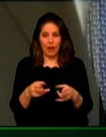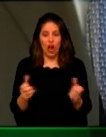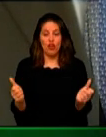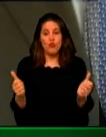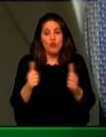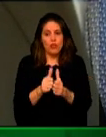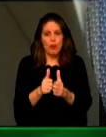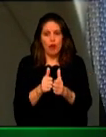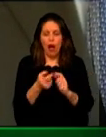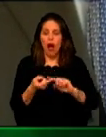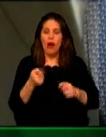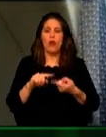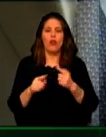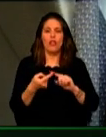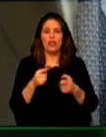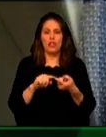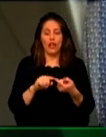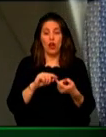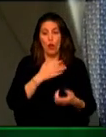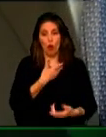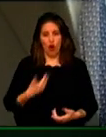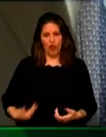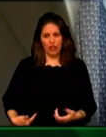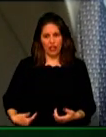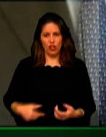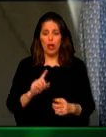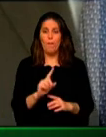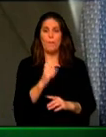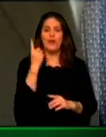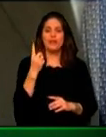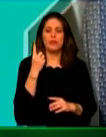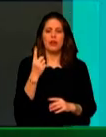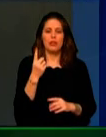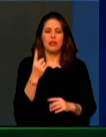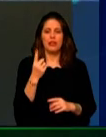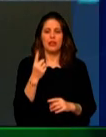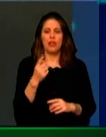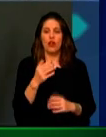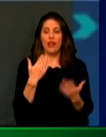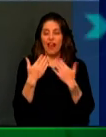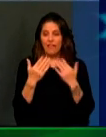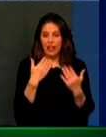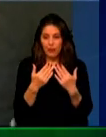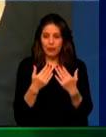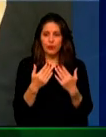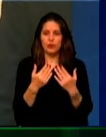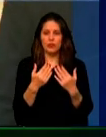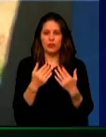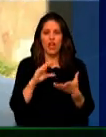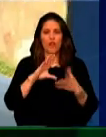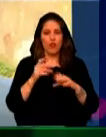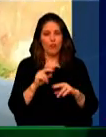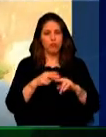a coordinar como gobierno. Y principalmente lo que hablábamos y en